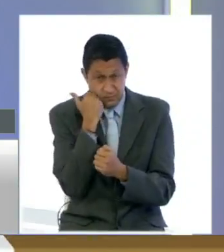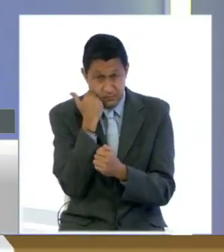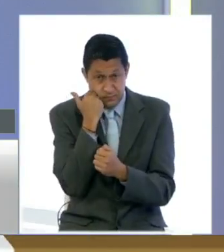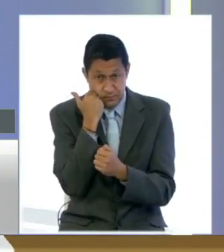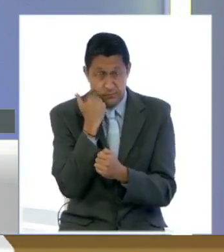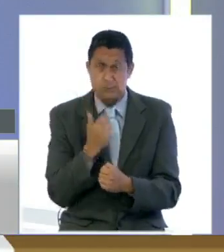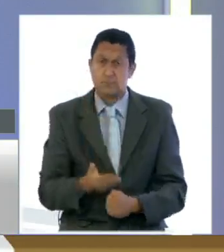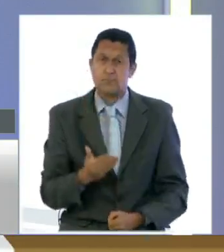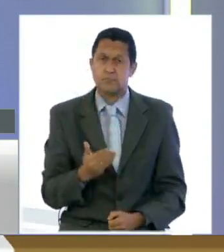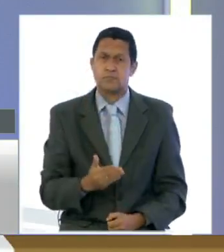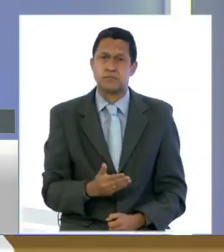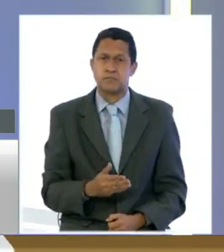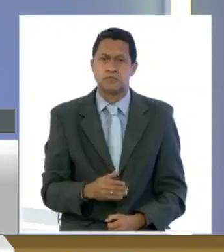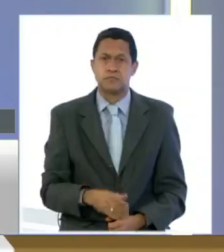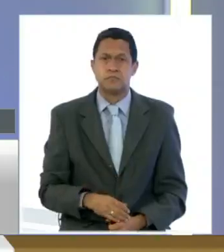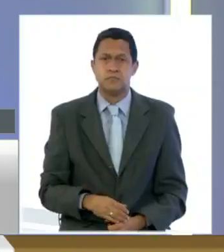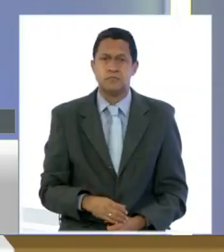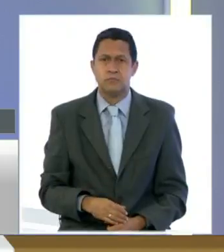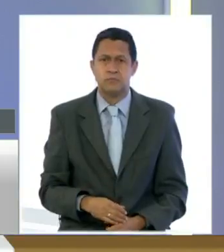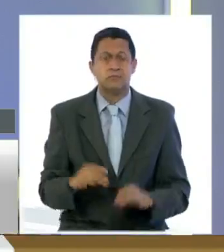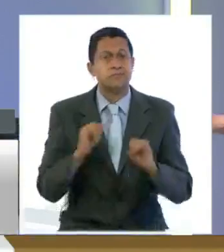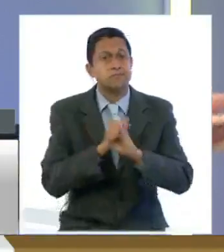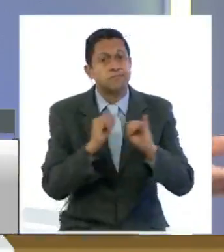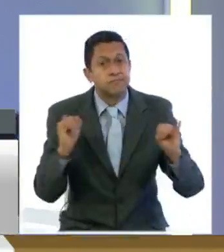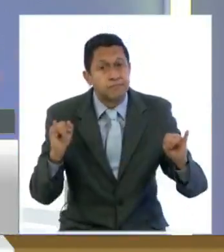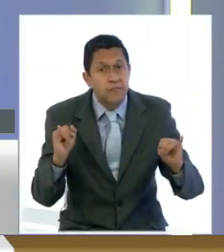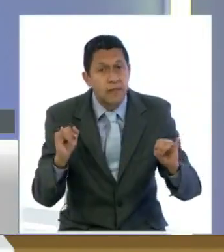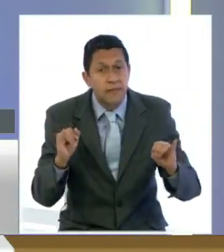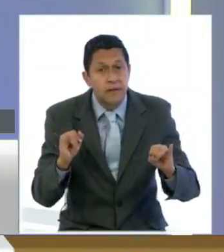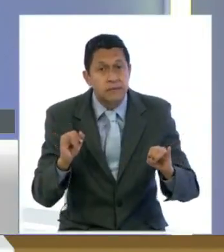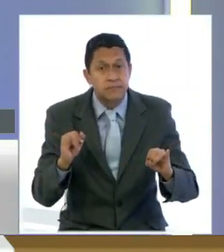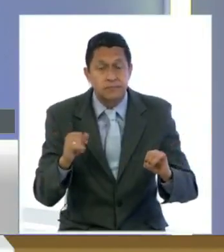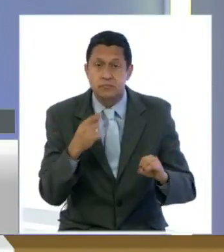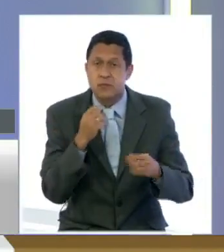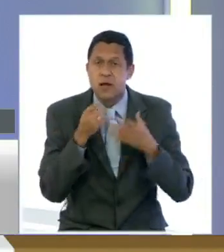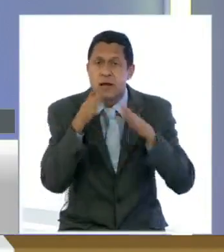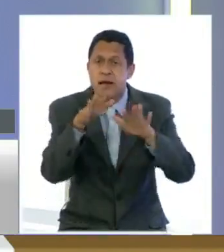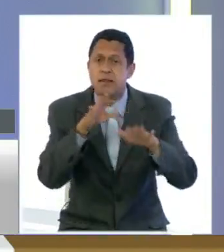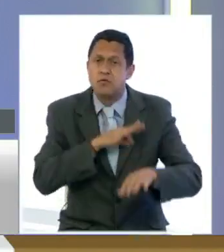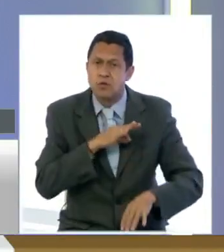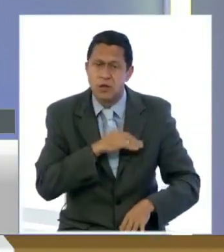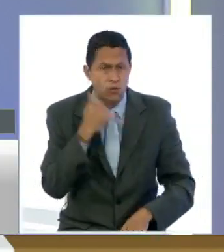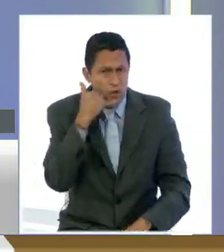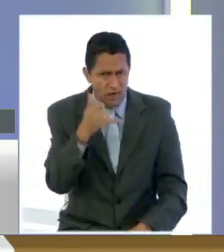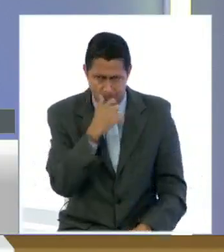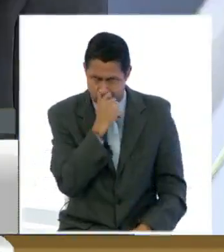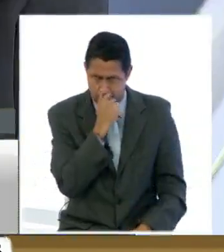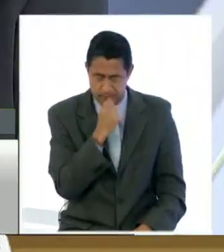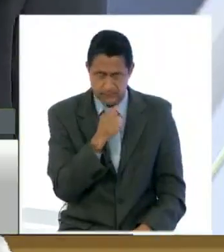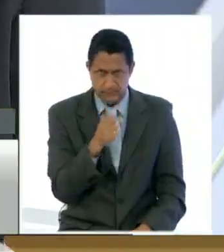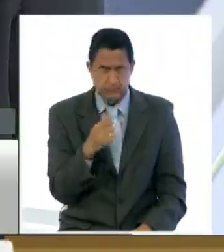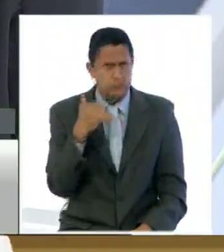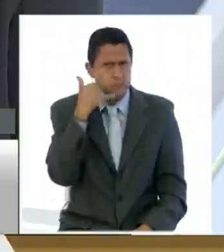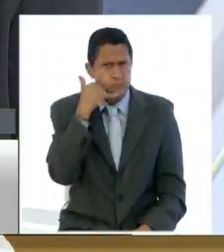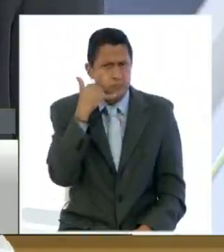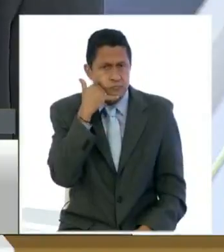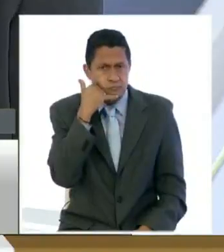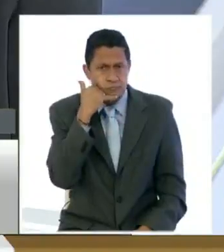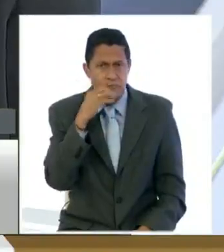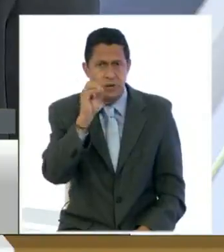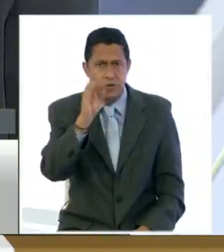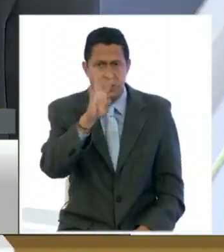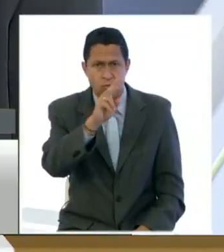bastante importante hoy en día. Hemos llegado al final, pero queremos que dé las redes sociales un número por la cual la puedan conseguir. El número de la fundación